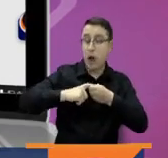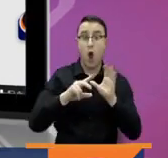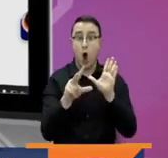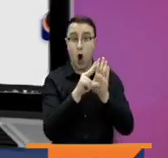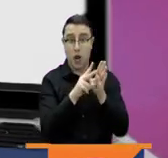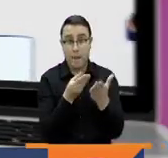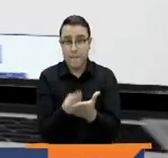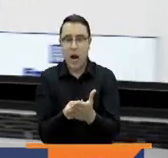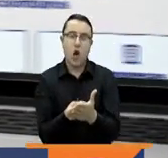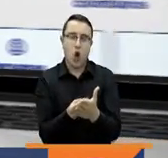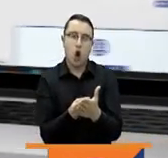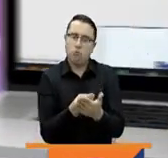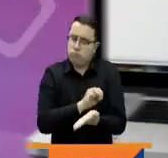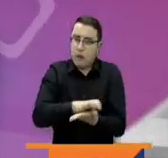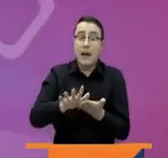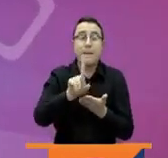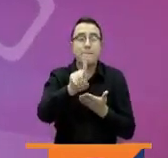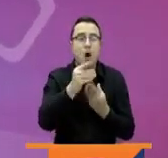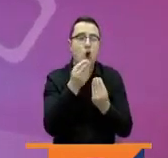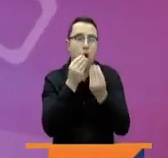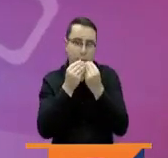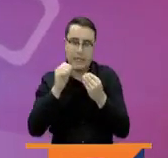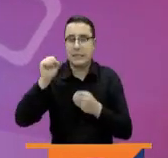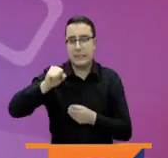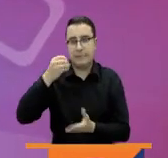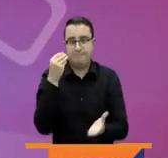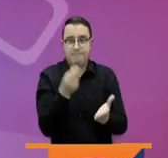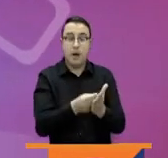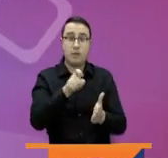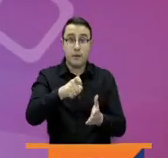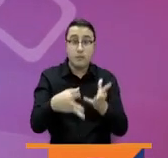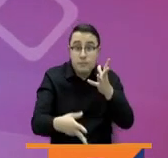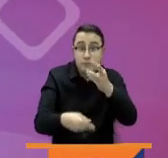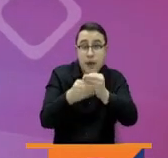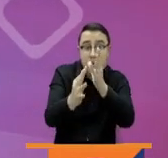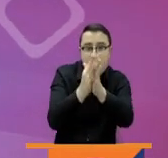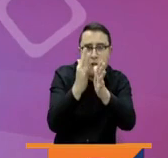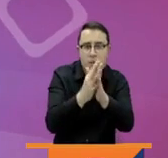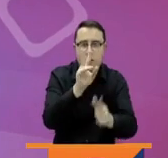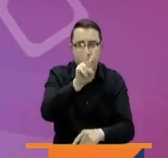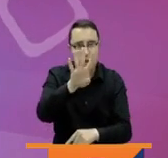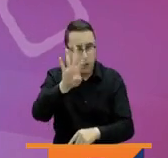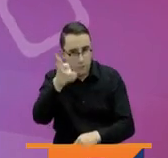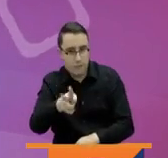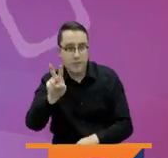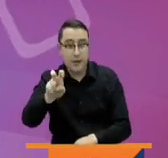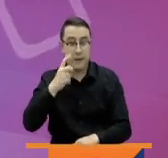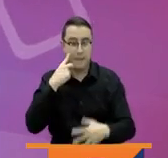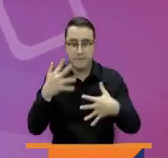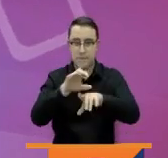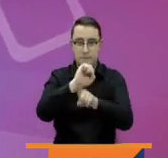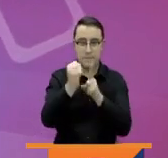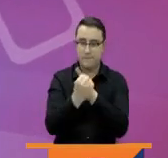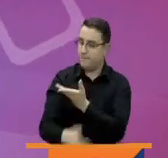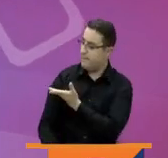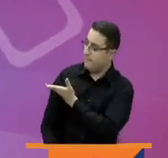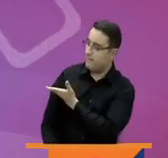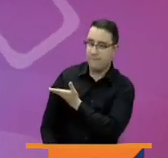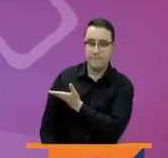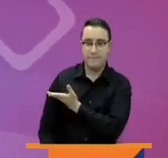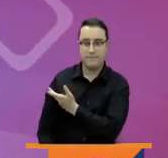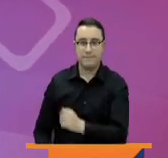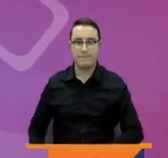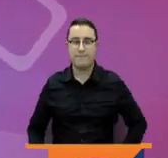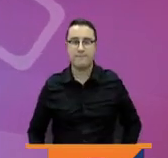de la alimentación. Recuerde que si quiere seguir informado 24/7, nos encuentra en todas nuestras redes sociales como